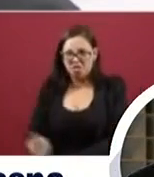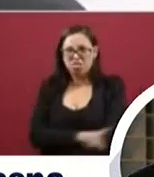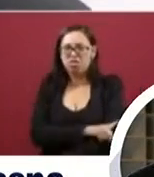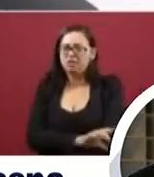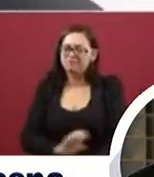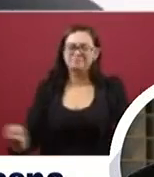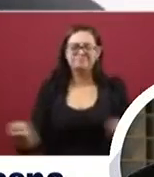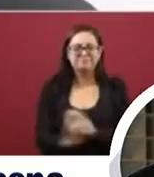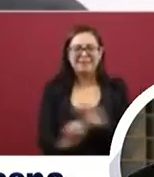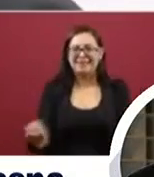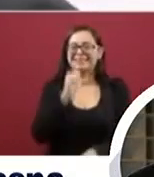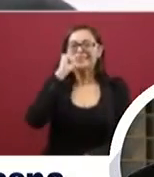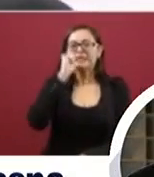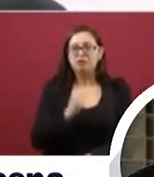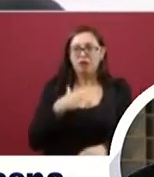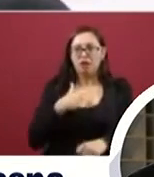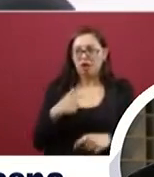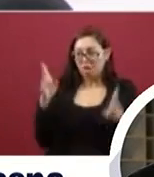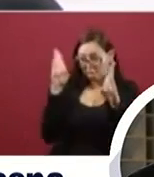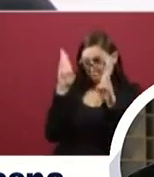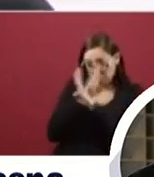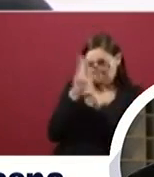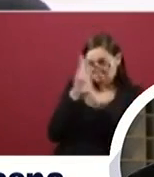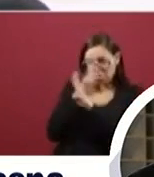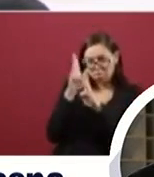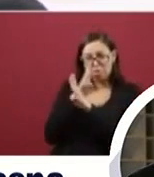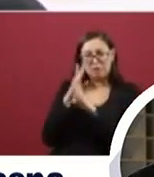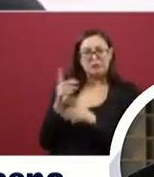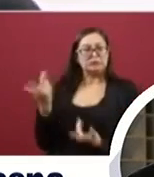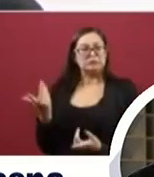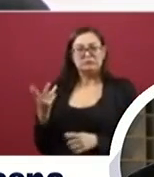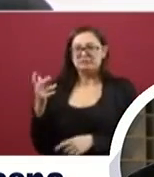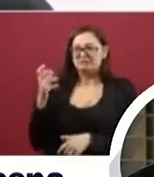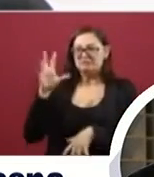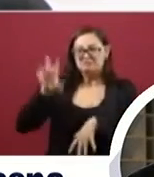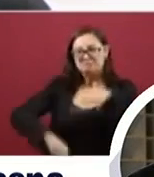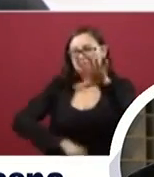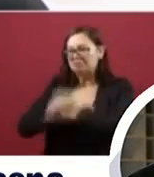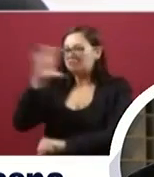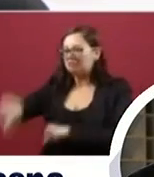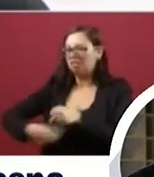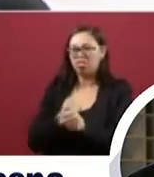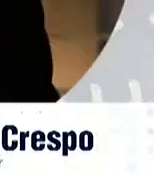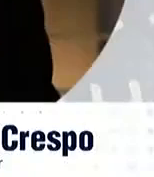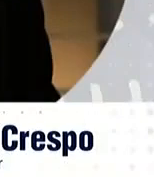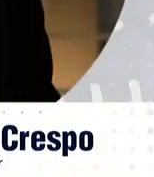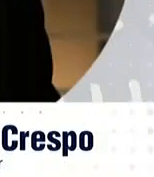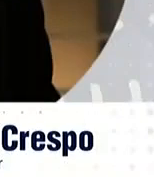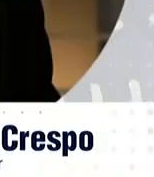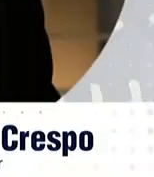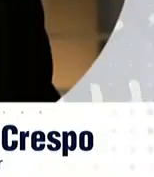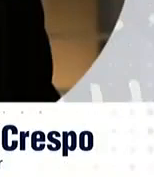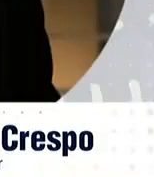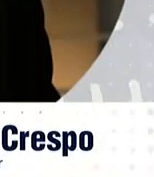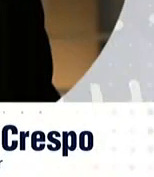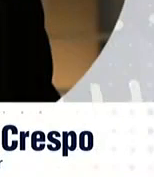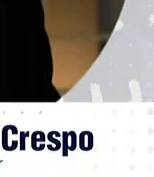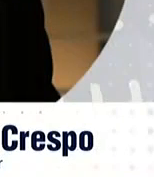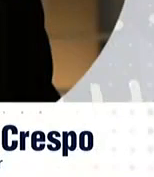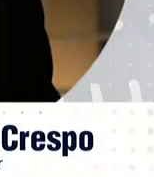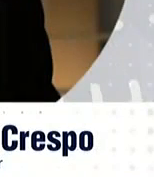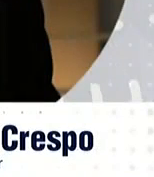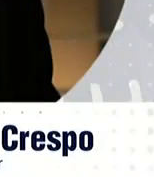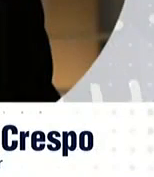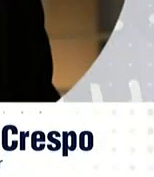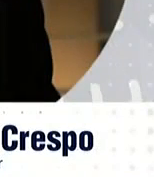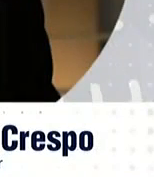cuestiones financieras. Están viendo que la confianza se está mermando. Y eso es muy peligroso, obviamente. Muy bien, pues estaremos en contacto, doctor,